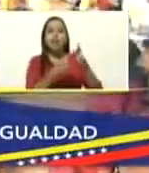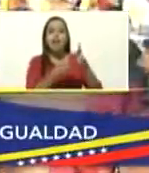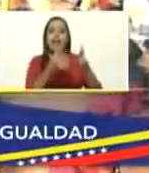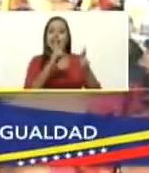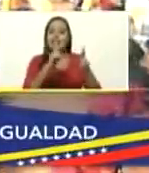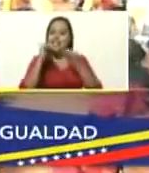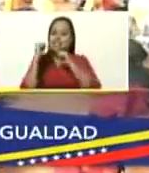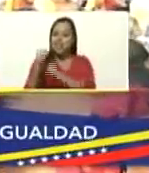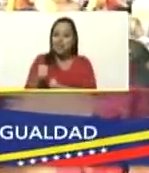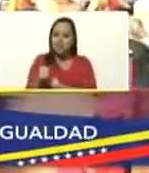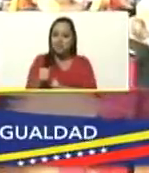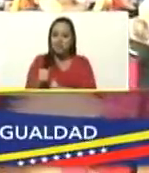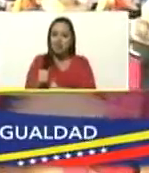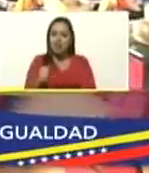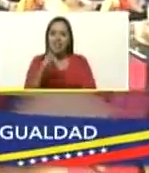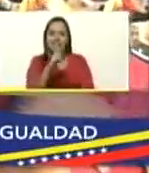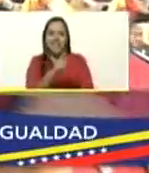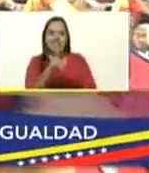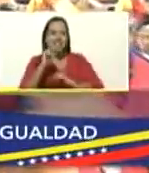resistencia.